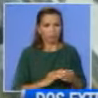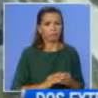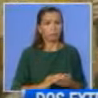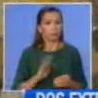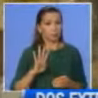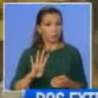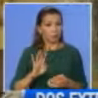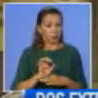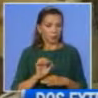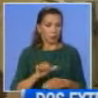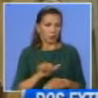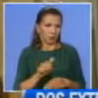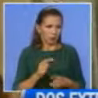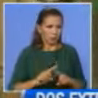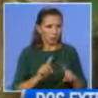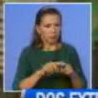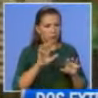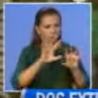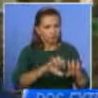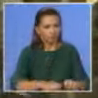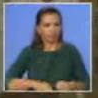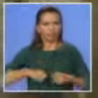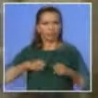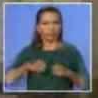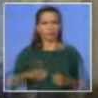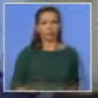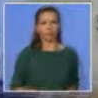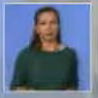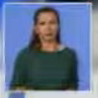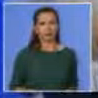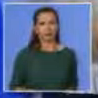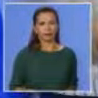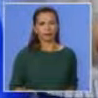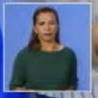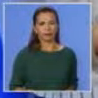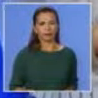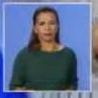1 ecuatoriano con prisión preventiva. María José Jaramillo, 24 horas.